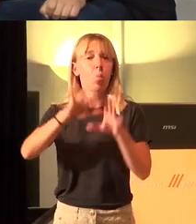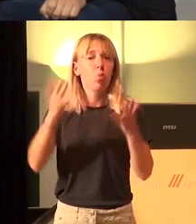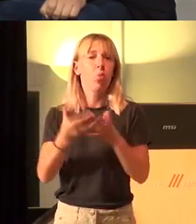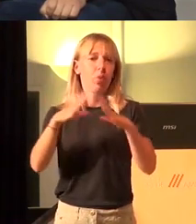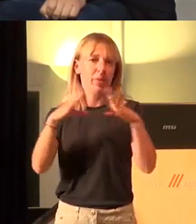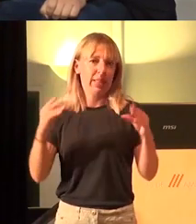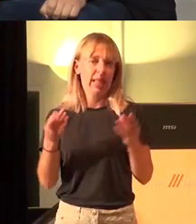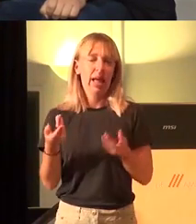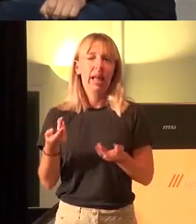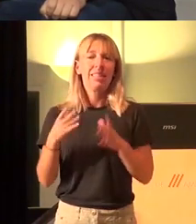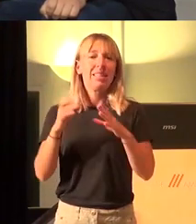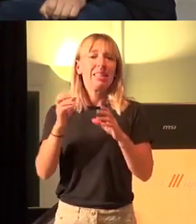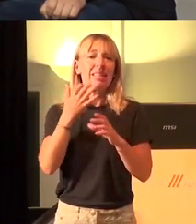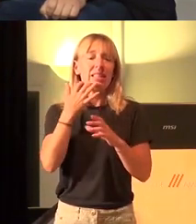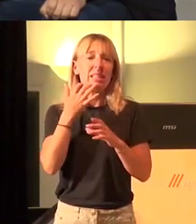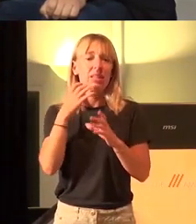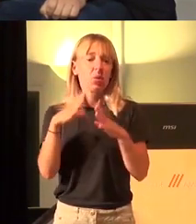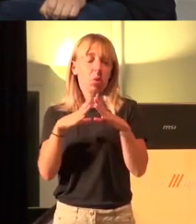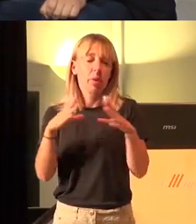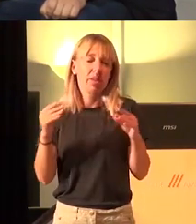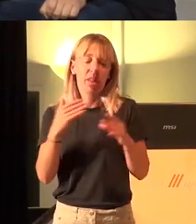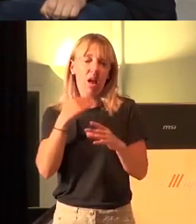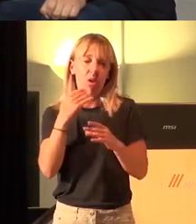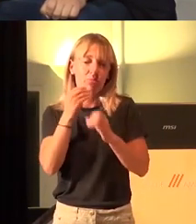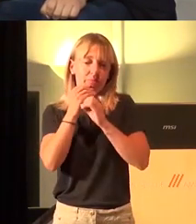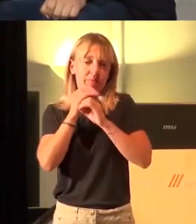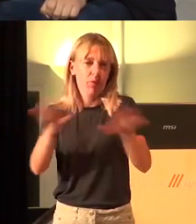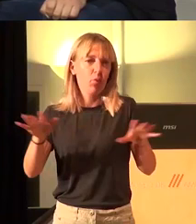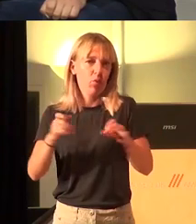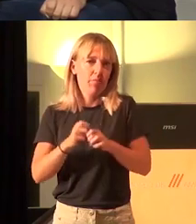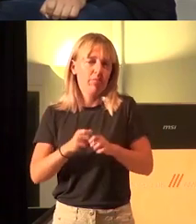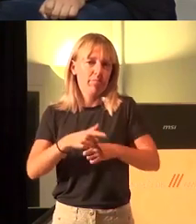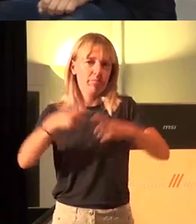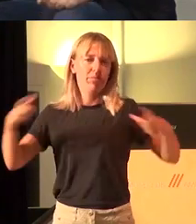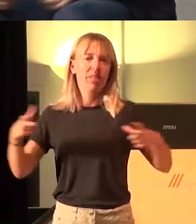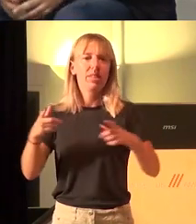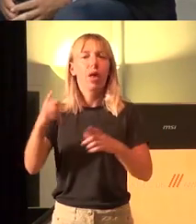universidad. Y si la universidad es algo, es difusora y expansora de la cultura